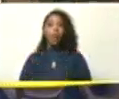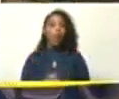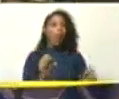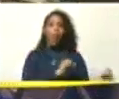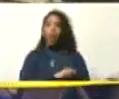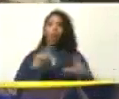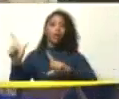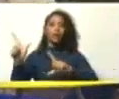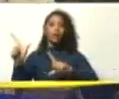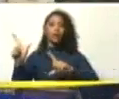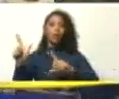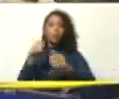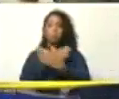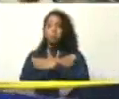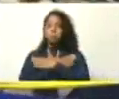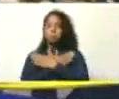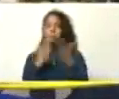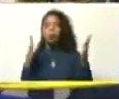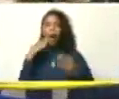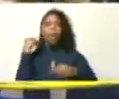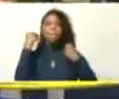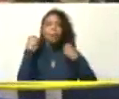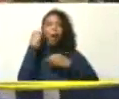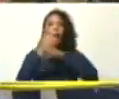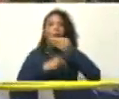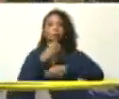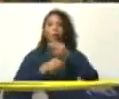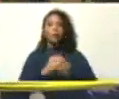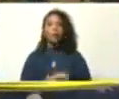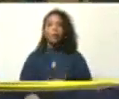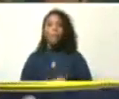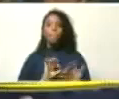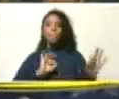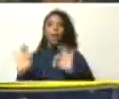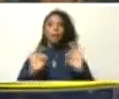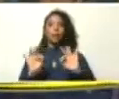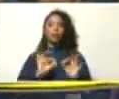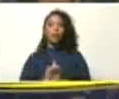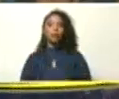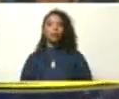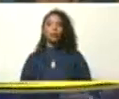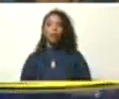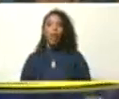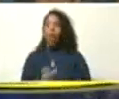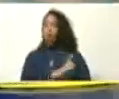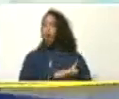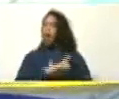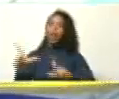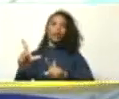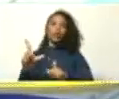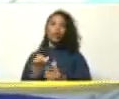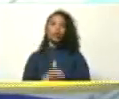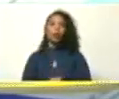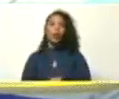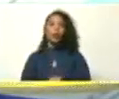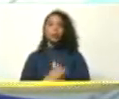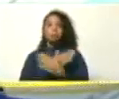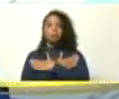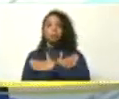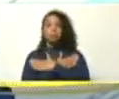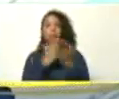Listos y prestos para hacerlo. Preparados. Listos